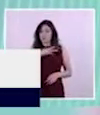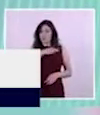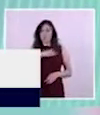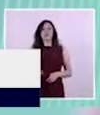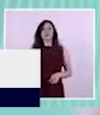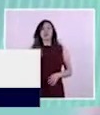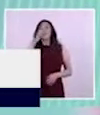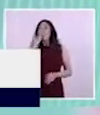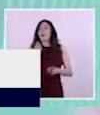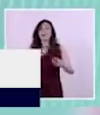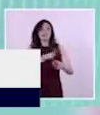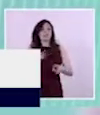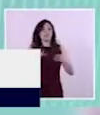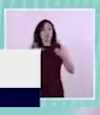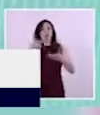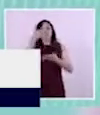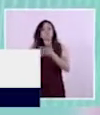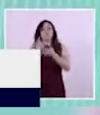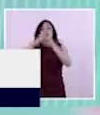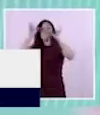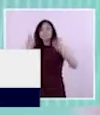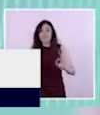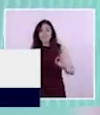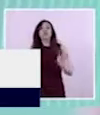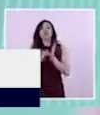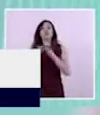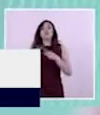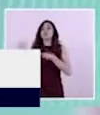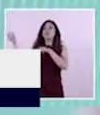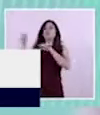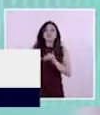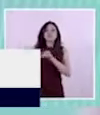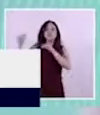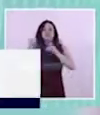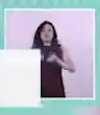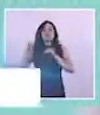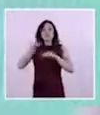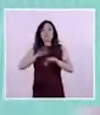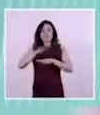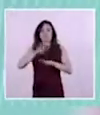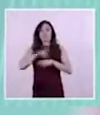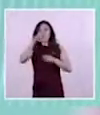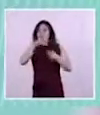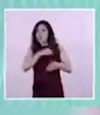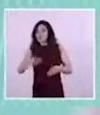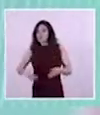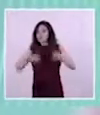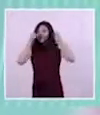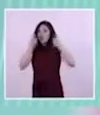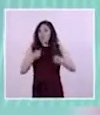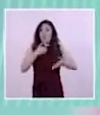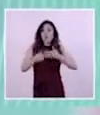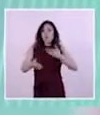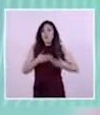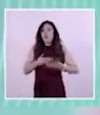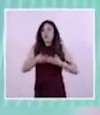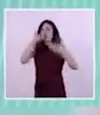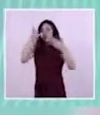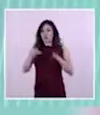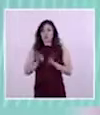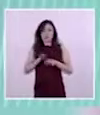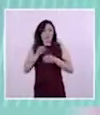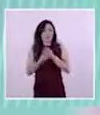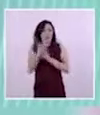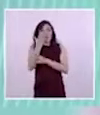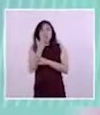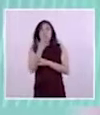pública con finanzas sanas en donde siguen llegando inversiones un municipio seguro moderno y de vanguardia en